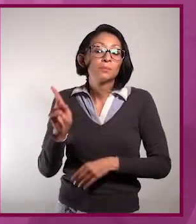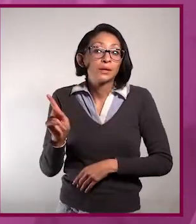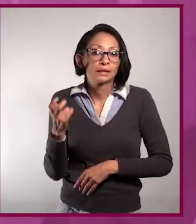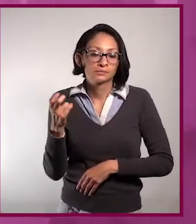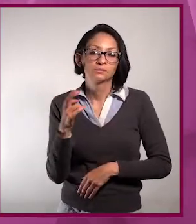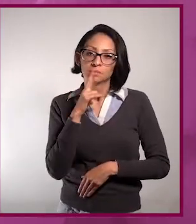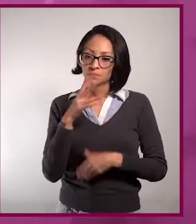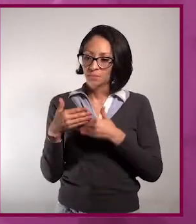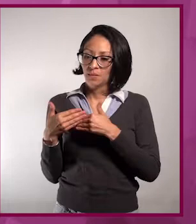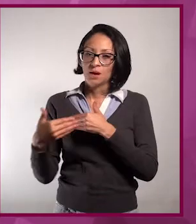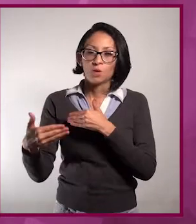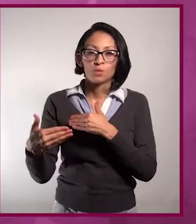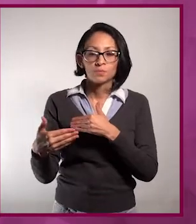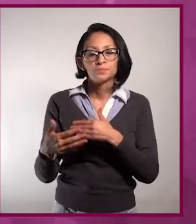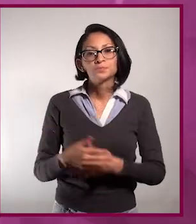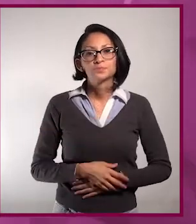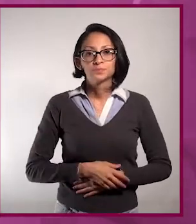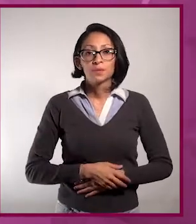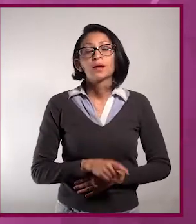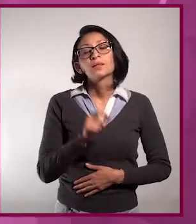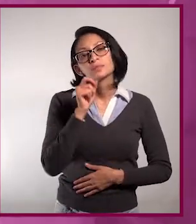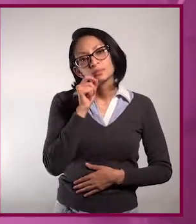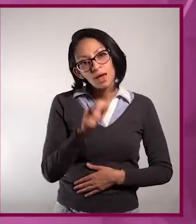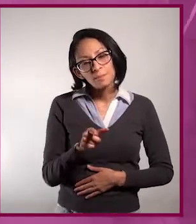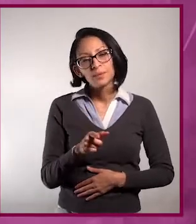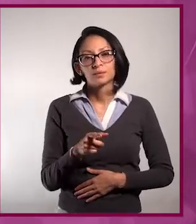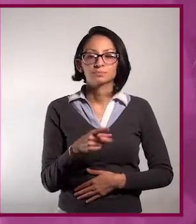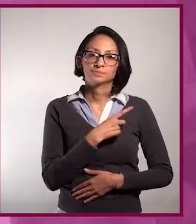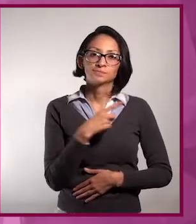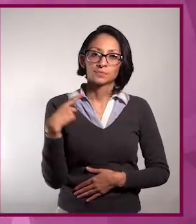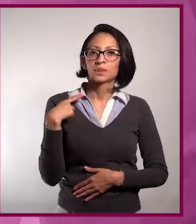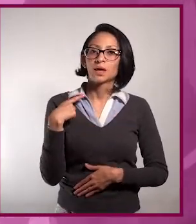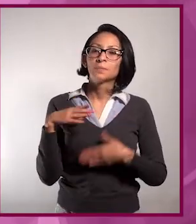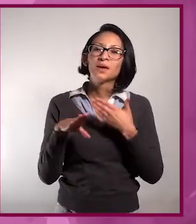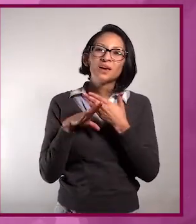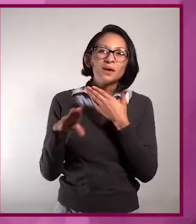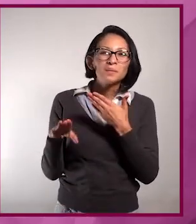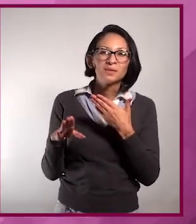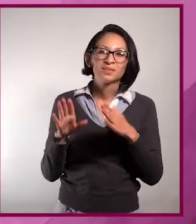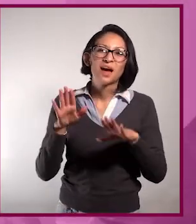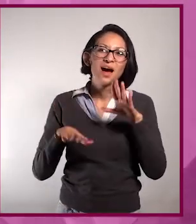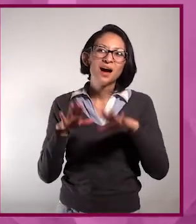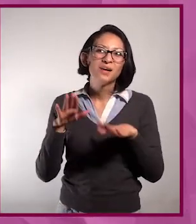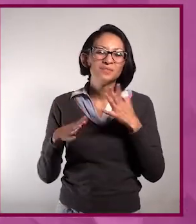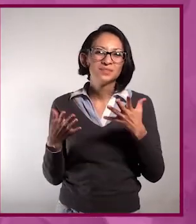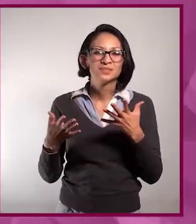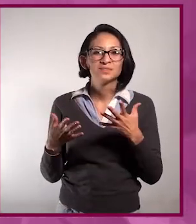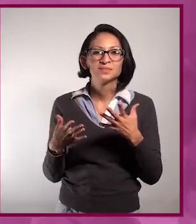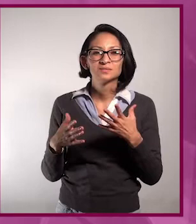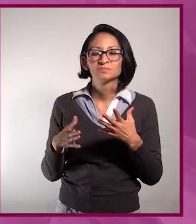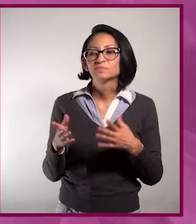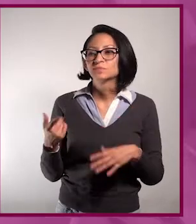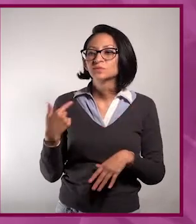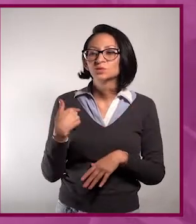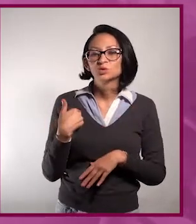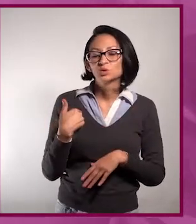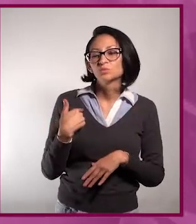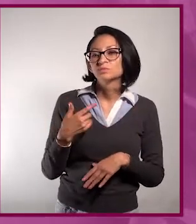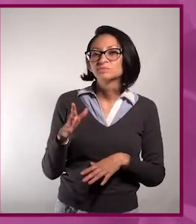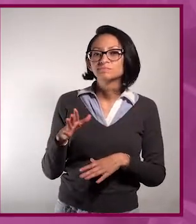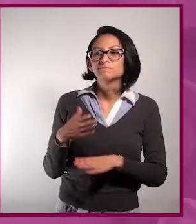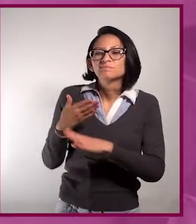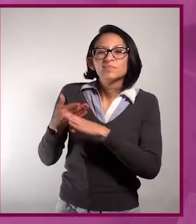la mejor manera. Y en un segundo momento, tratar de evitar conductas o normas sociales ya aprendidas.